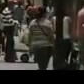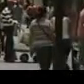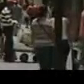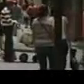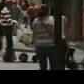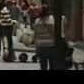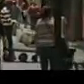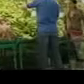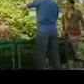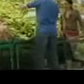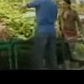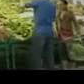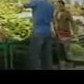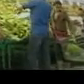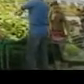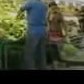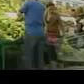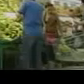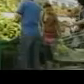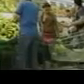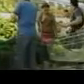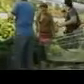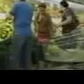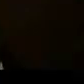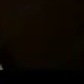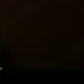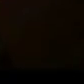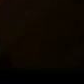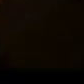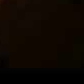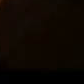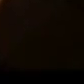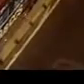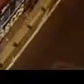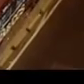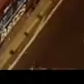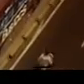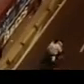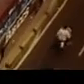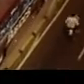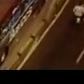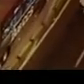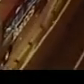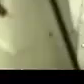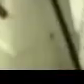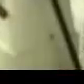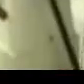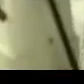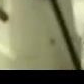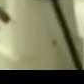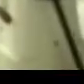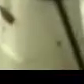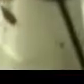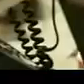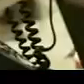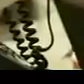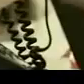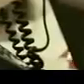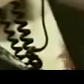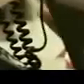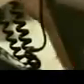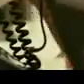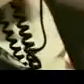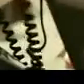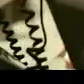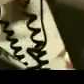El Estado venezolano trabaja para garantizar el abastecimiento de bienes y servicios prioritarios para la población venezolana a